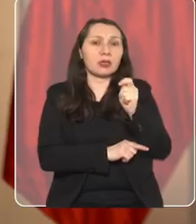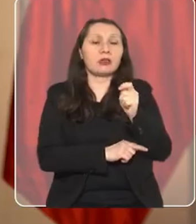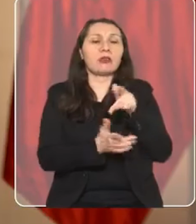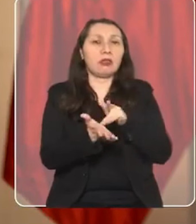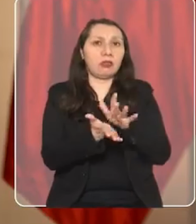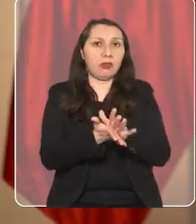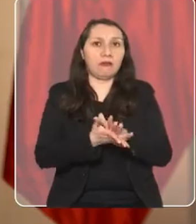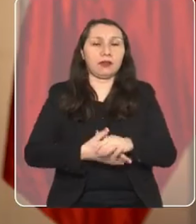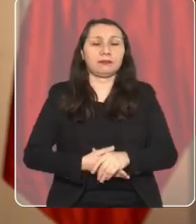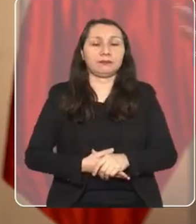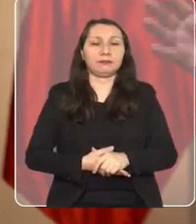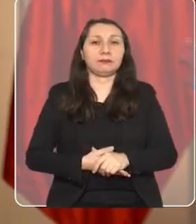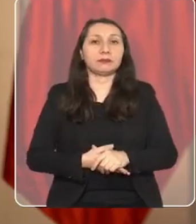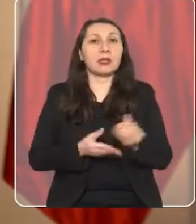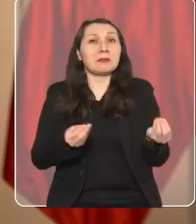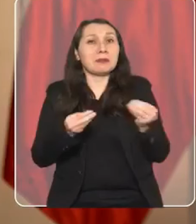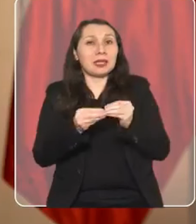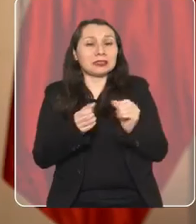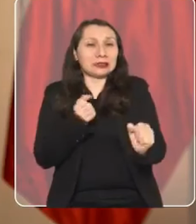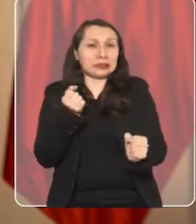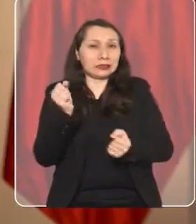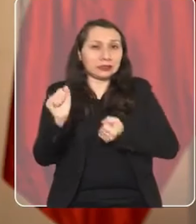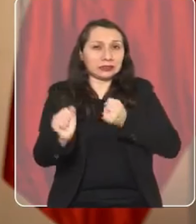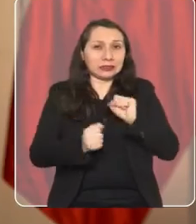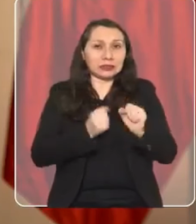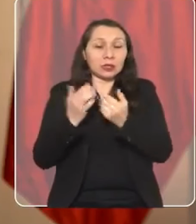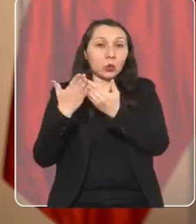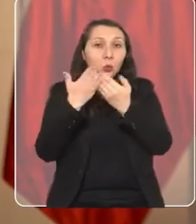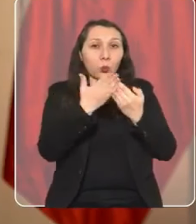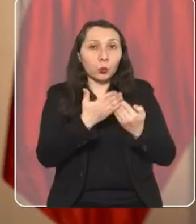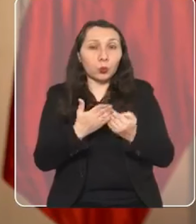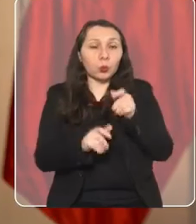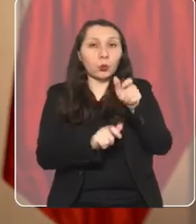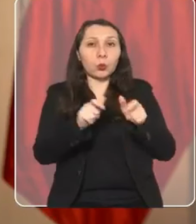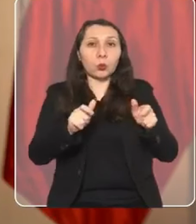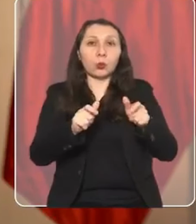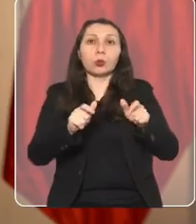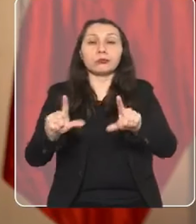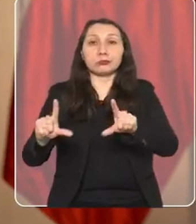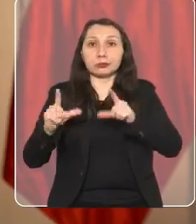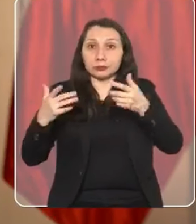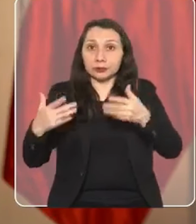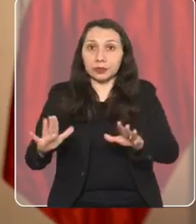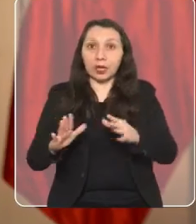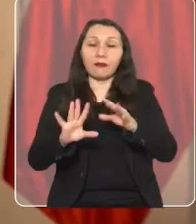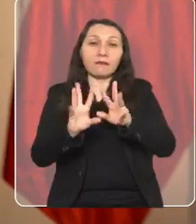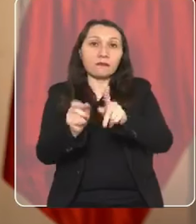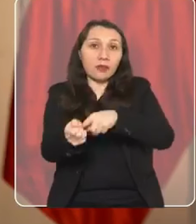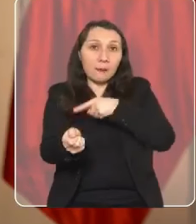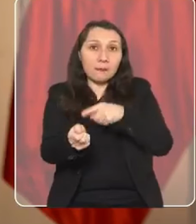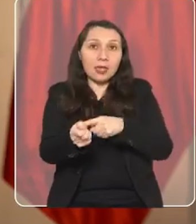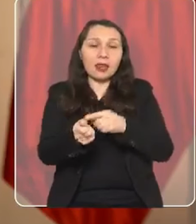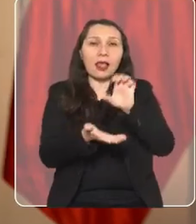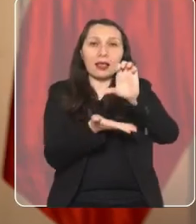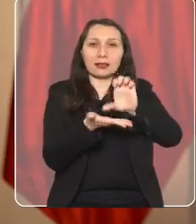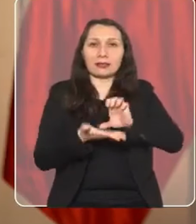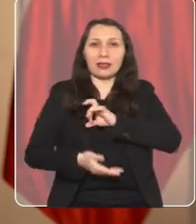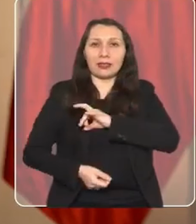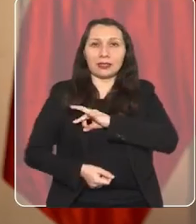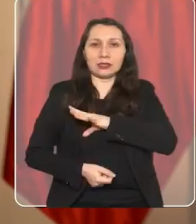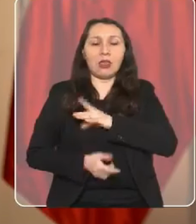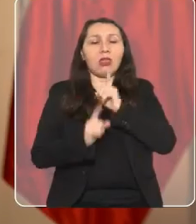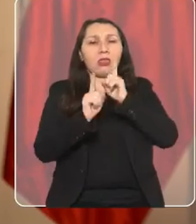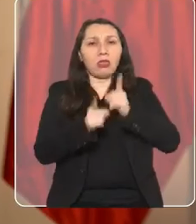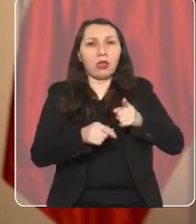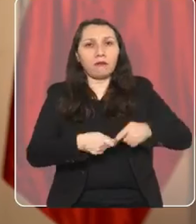deudoras y sumado la angustia de los estudiantes egresados y sus familias el estado de chile